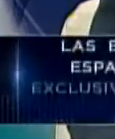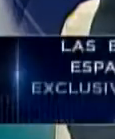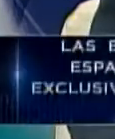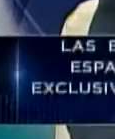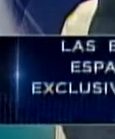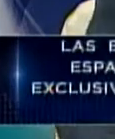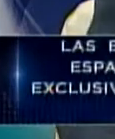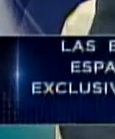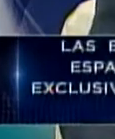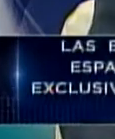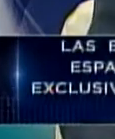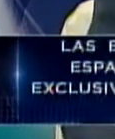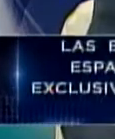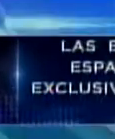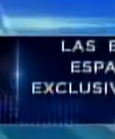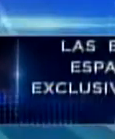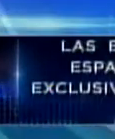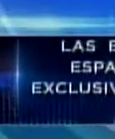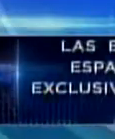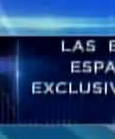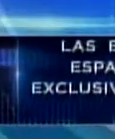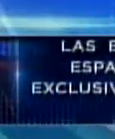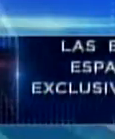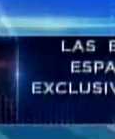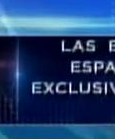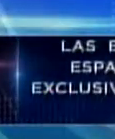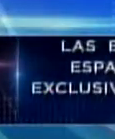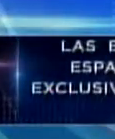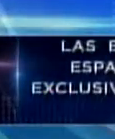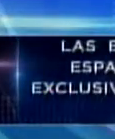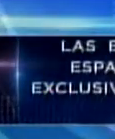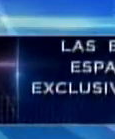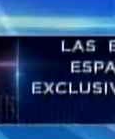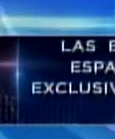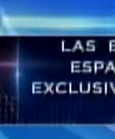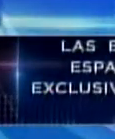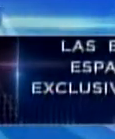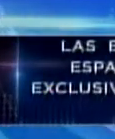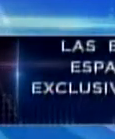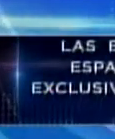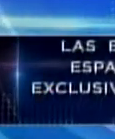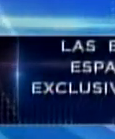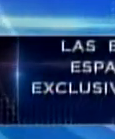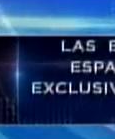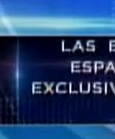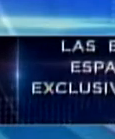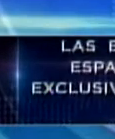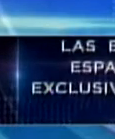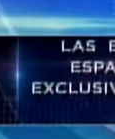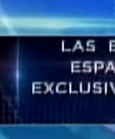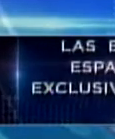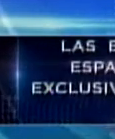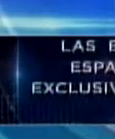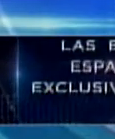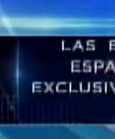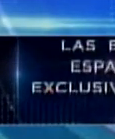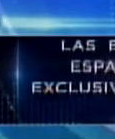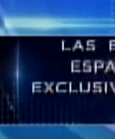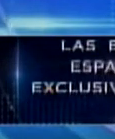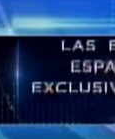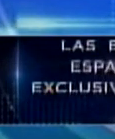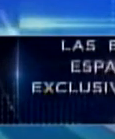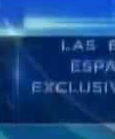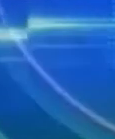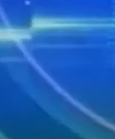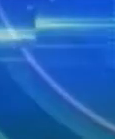vamos a hablar sobre la coyuntura política. Bienvenido, ingeniero. Quería comenzar con lo que se ha anunciado en los últimos días por parte del presidente de la